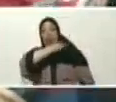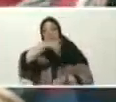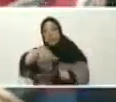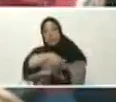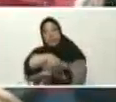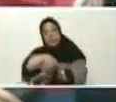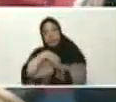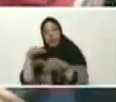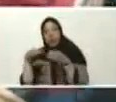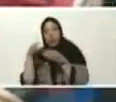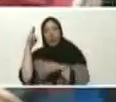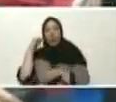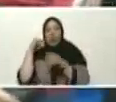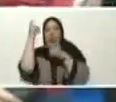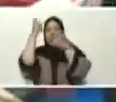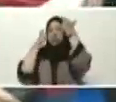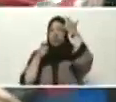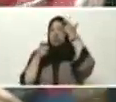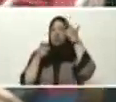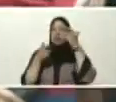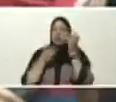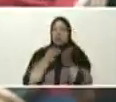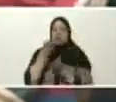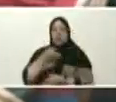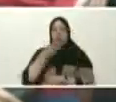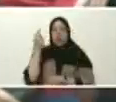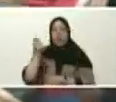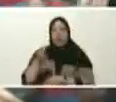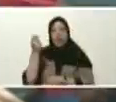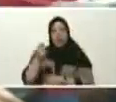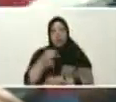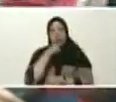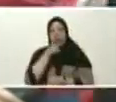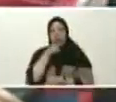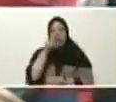VC, sepan cuáles son sus tareas. Hemos definido